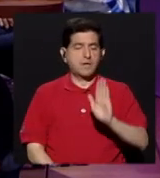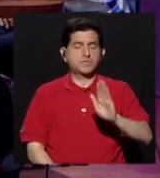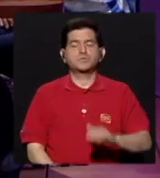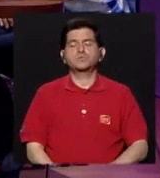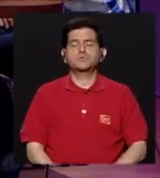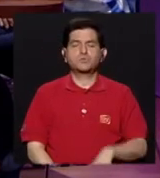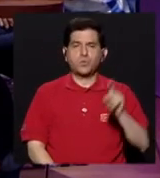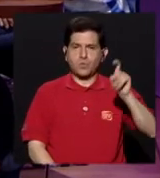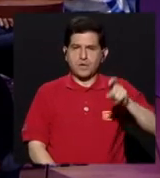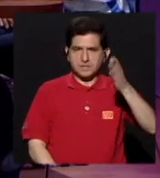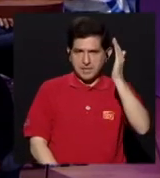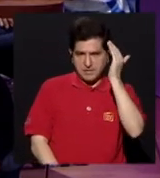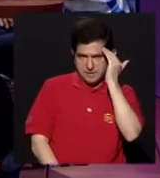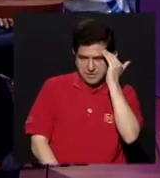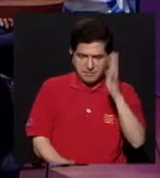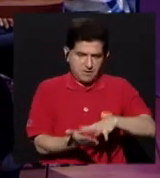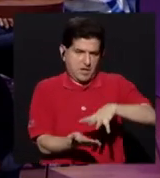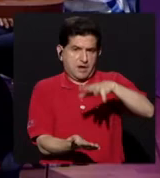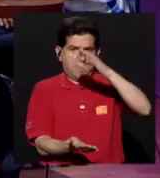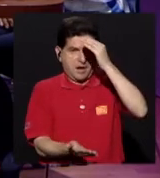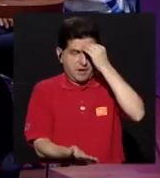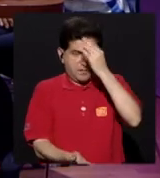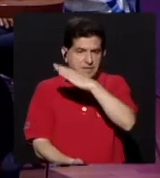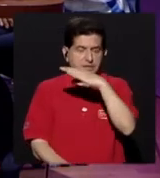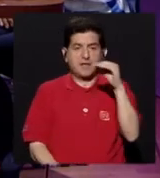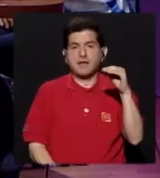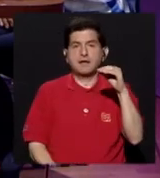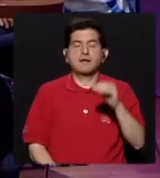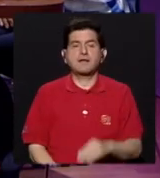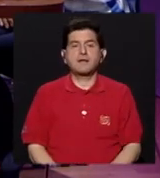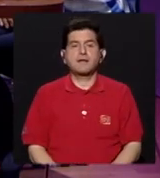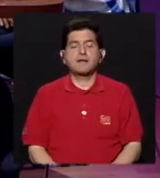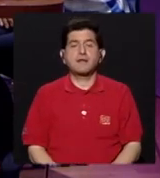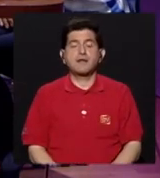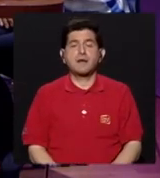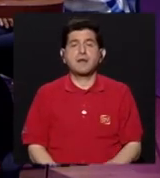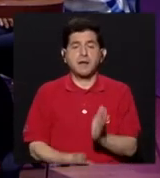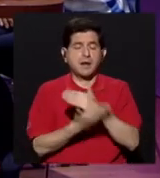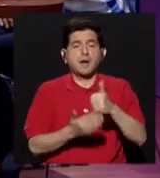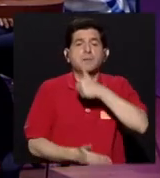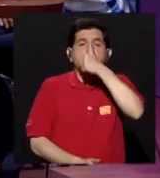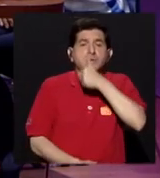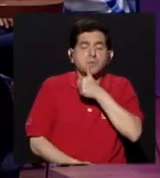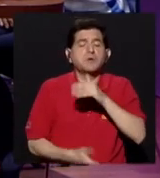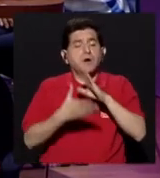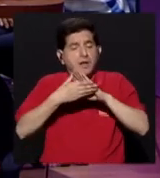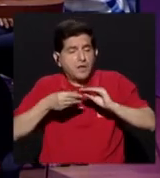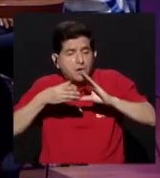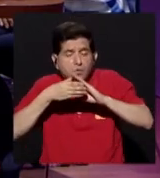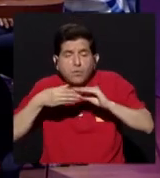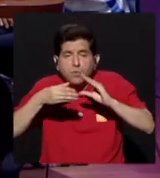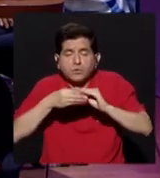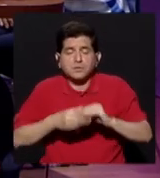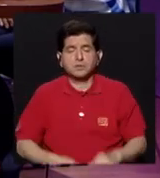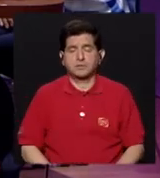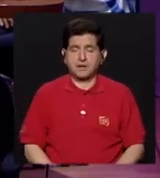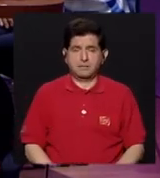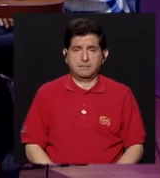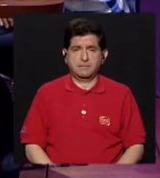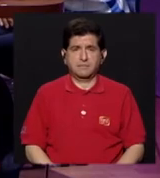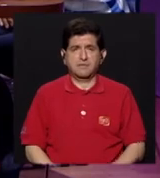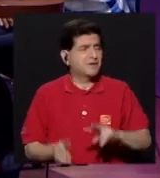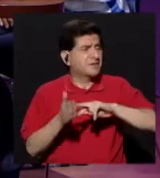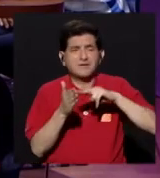necesidades de conocer, de aprender y de también de la intimidad, que puedan contarme sobre su vida privada, ¿no?